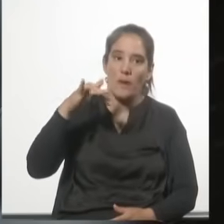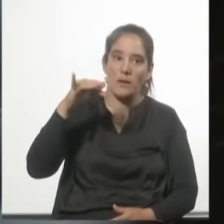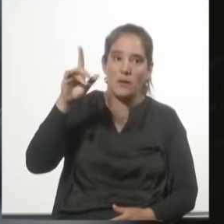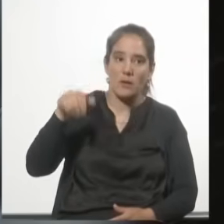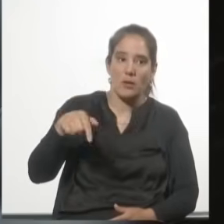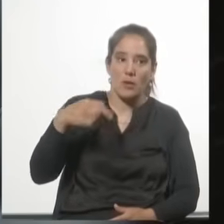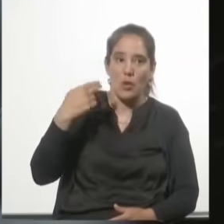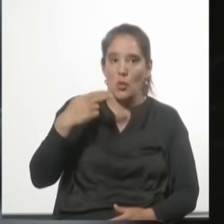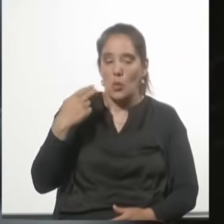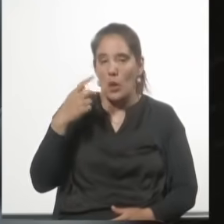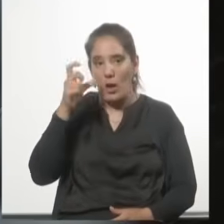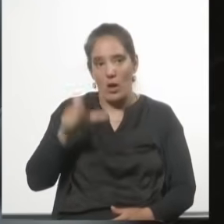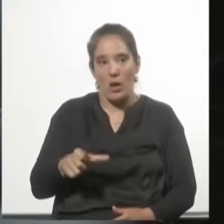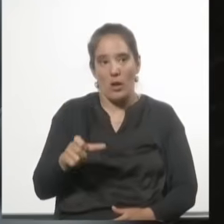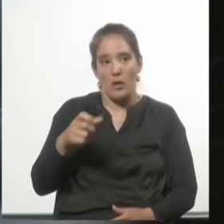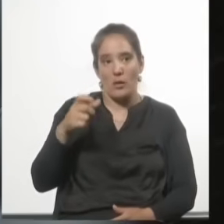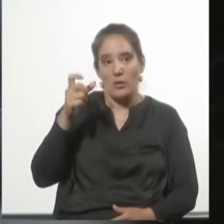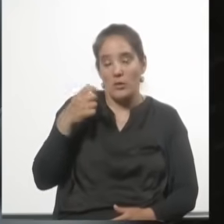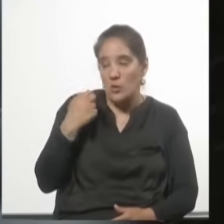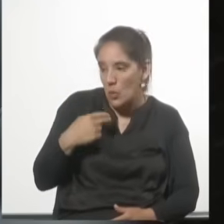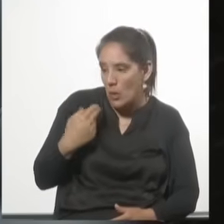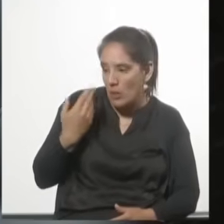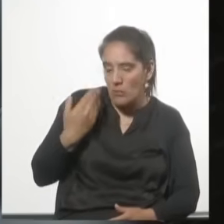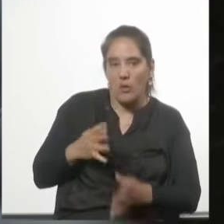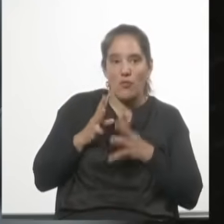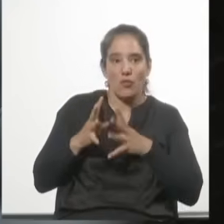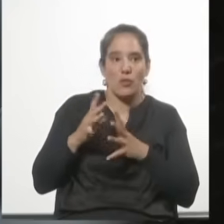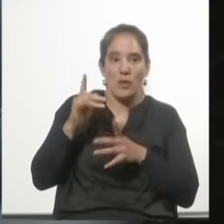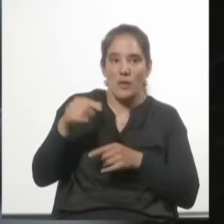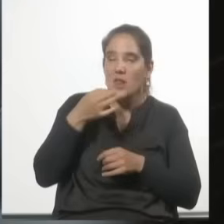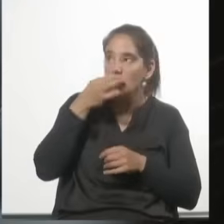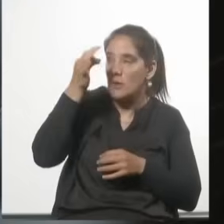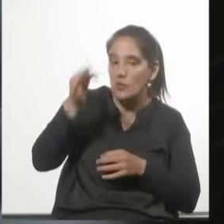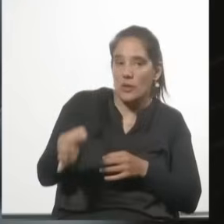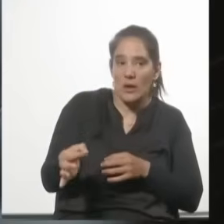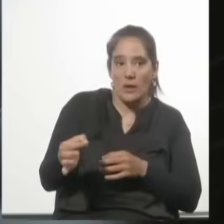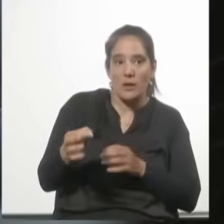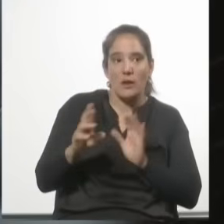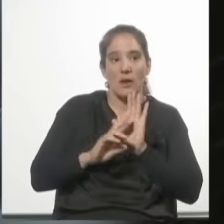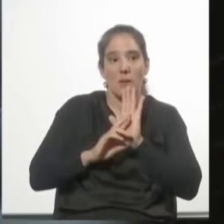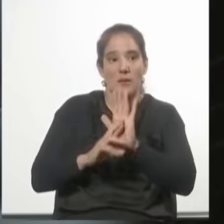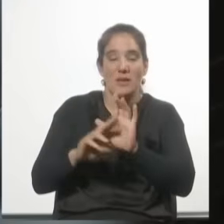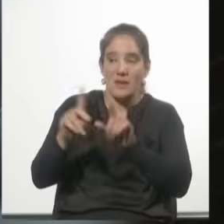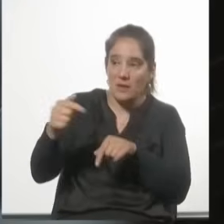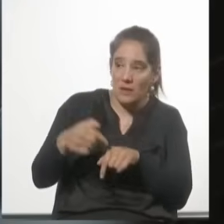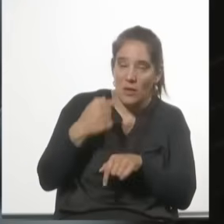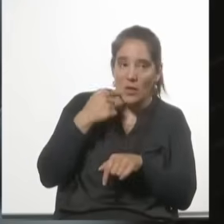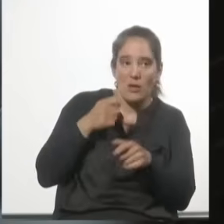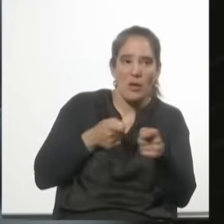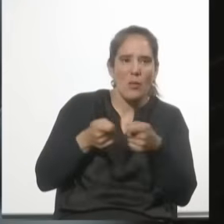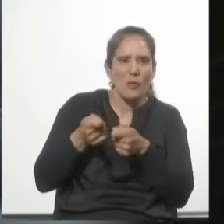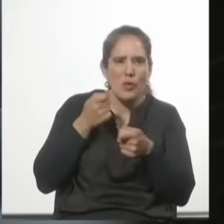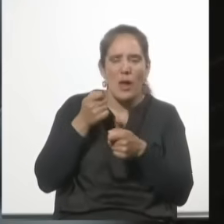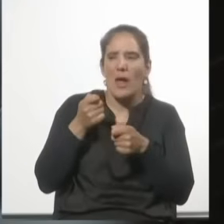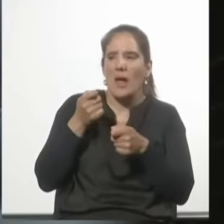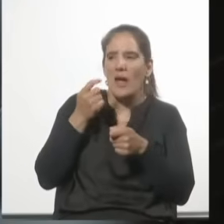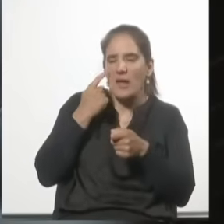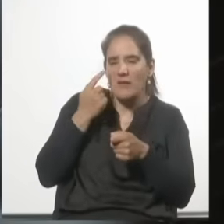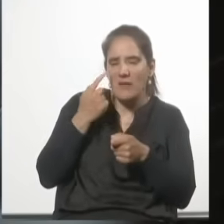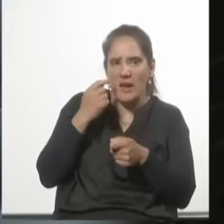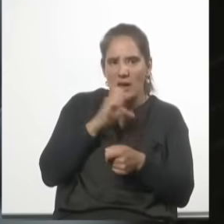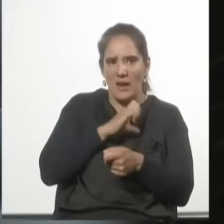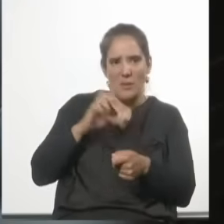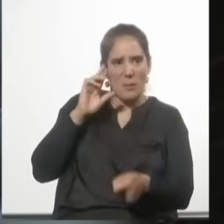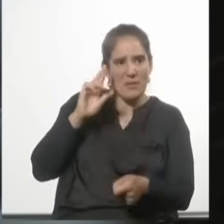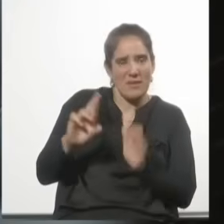existió ni formal ni sustancialmente una conducta de los funcionarios en ejercicio de sus competencias que fuera ajustada a la protección de los intereses del